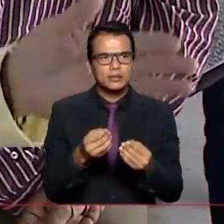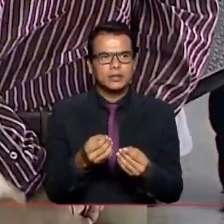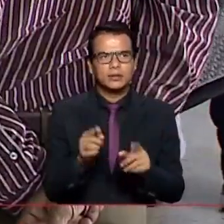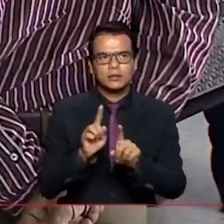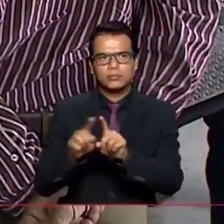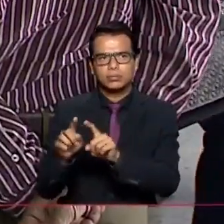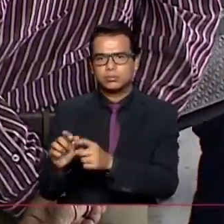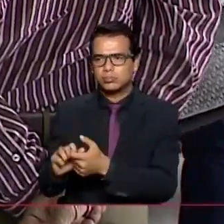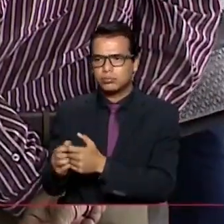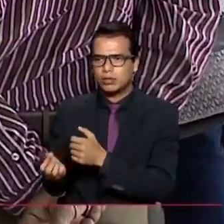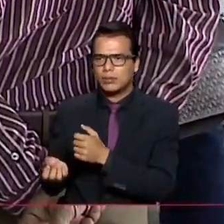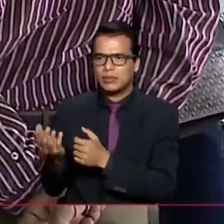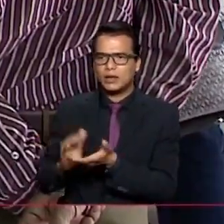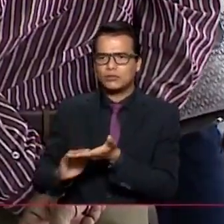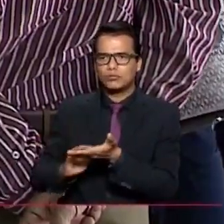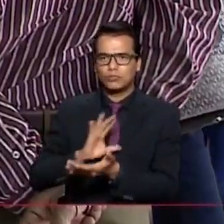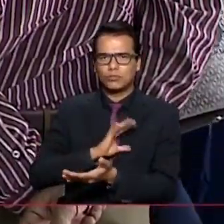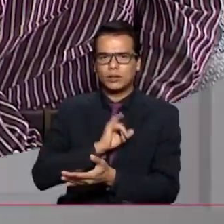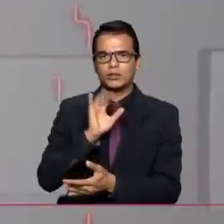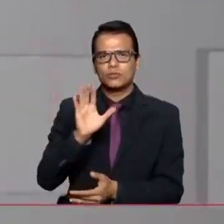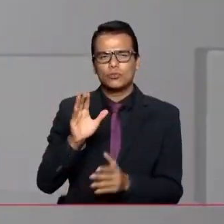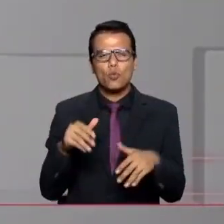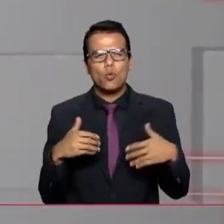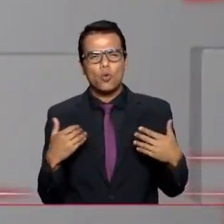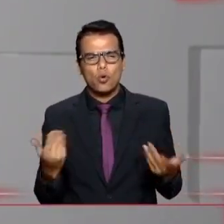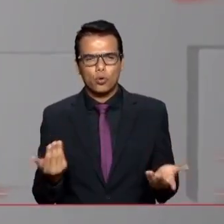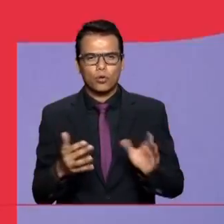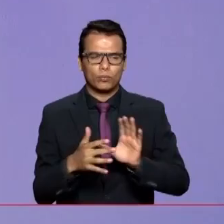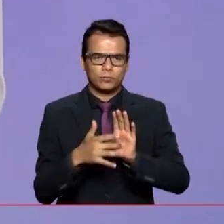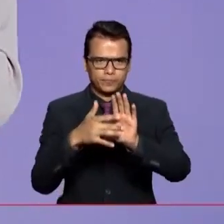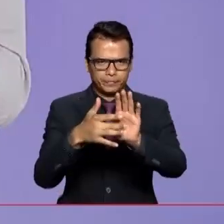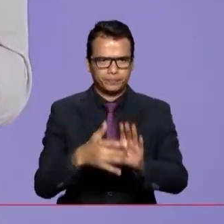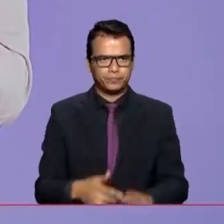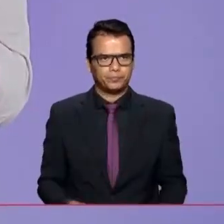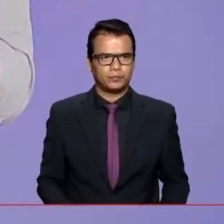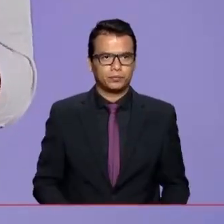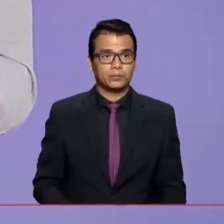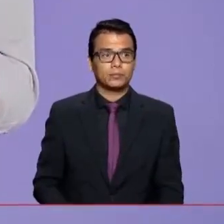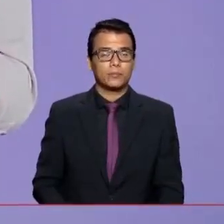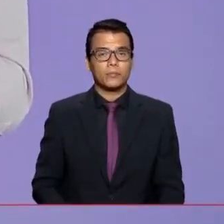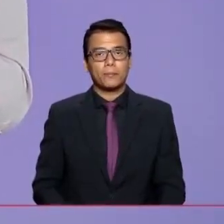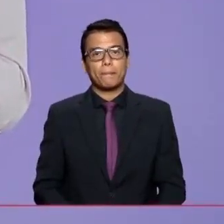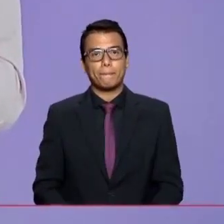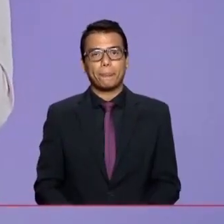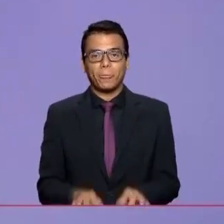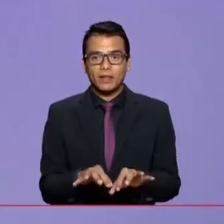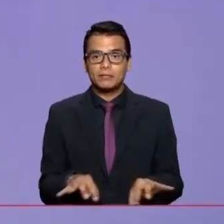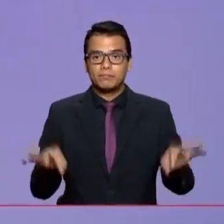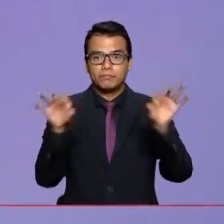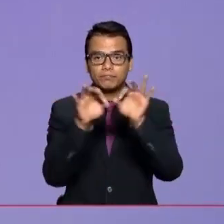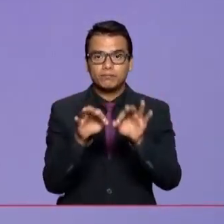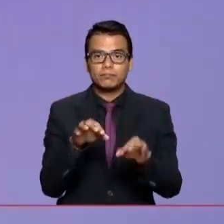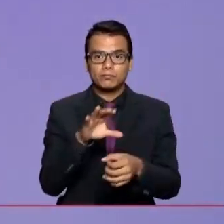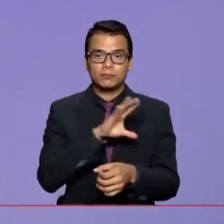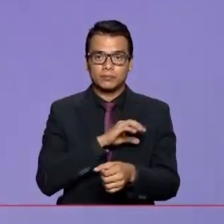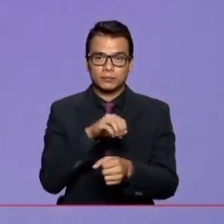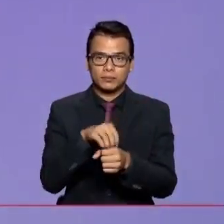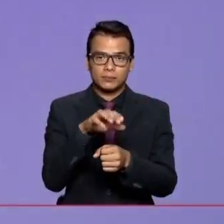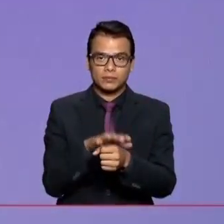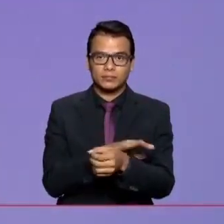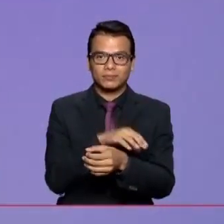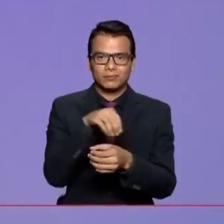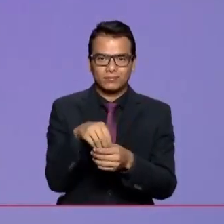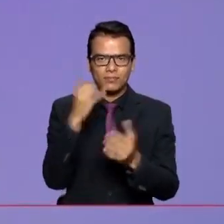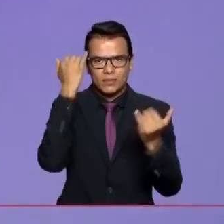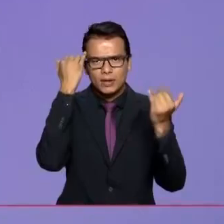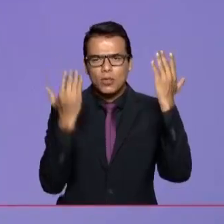solucionar estos problemas en la capital vallecaucana. Por eso es fundamental el desarrollo de nuestro distrito de innovación, en